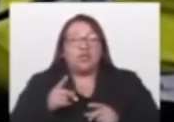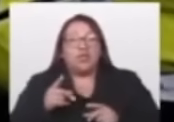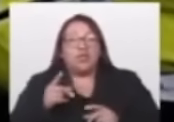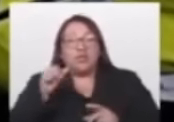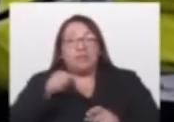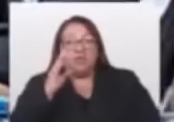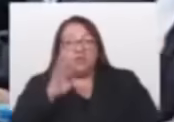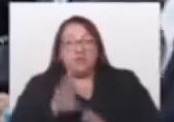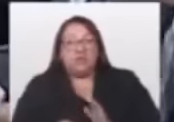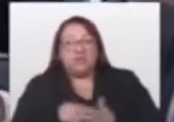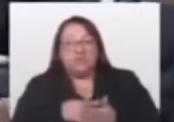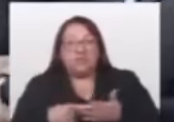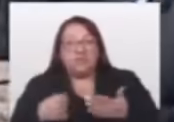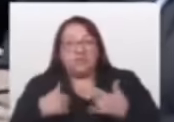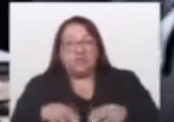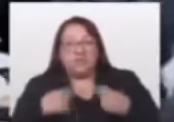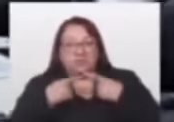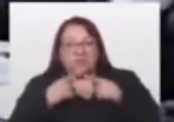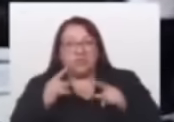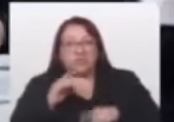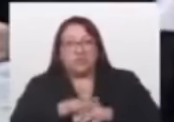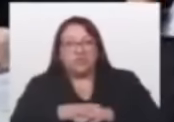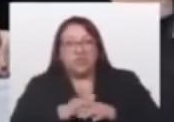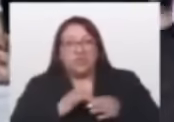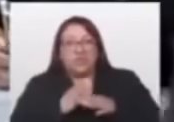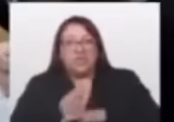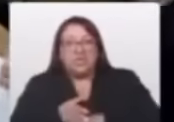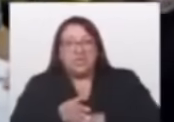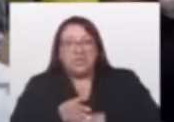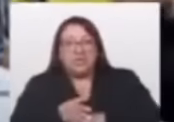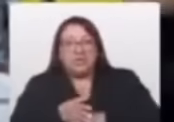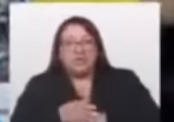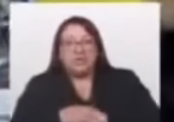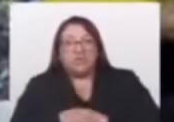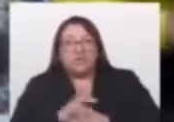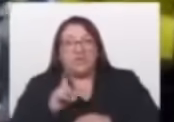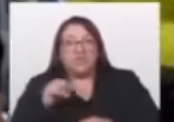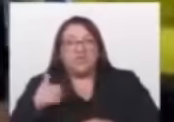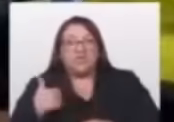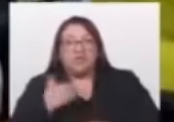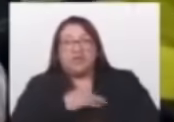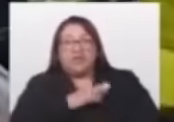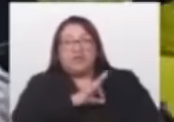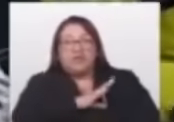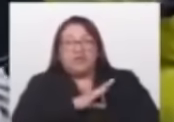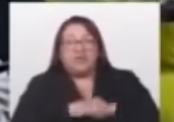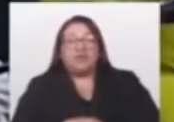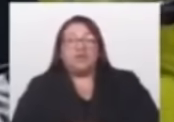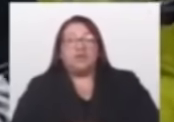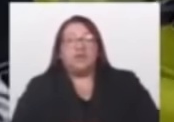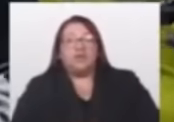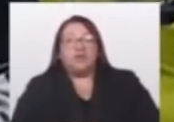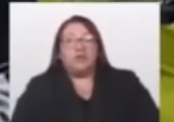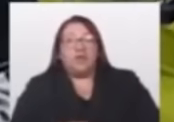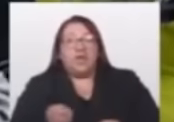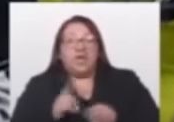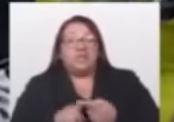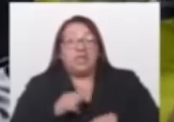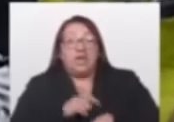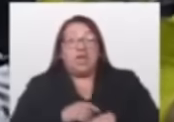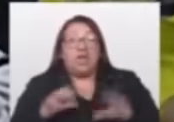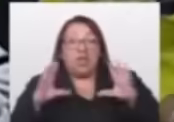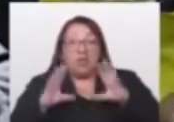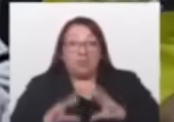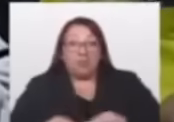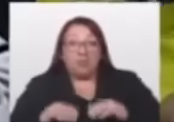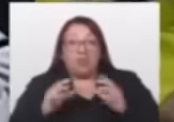a medios periodísticos. En su momento, en la Comisión de Fiscalización, pues la congresista Susel Paredes